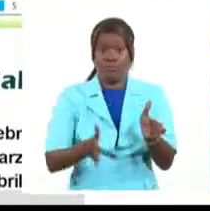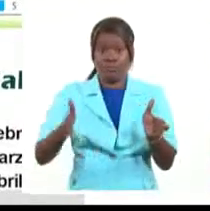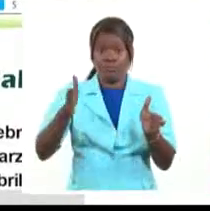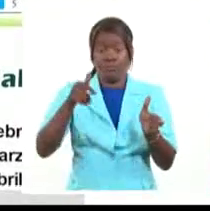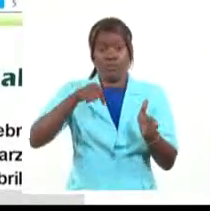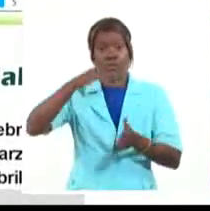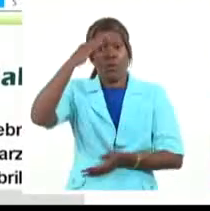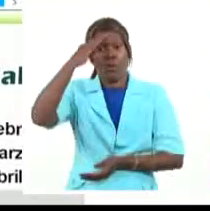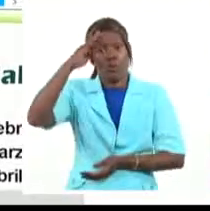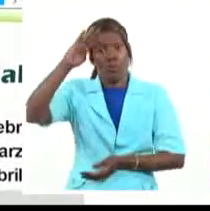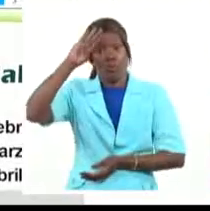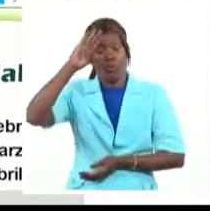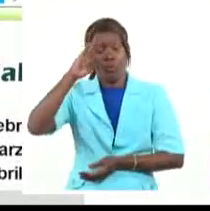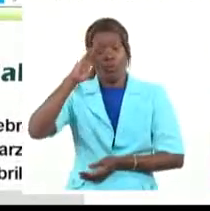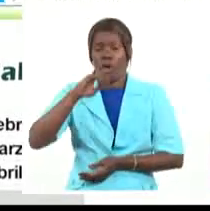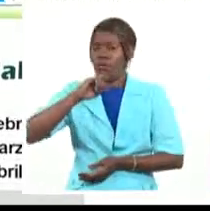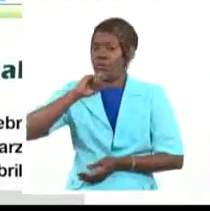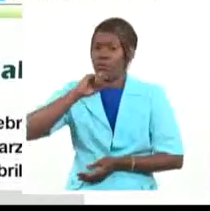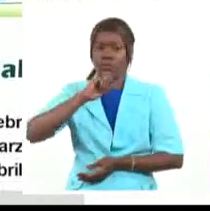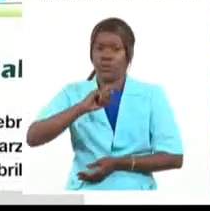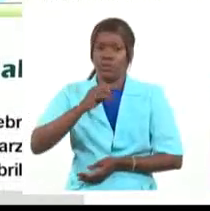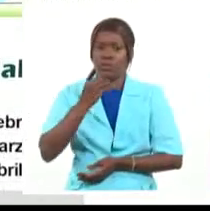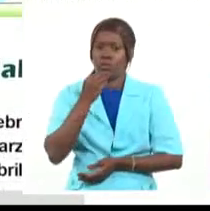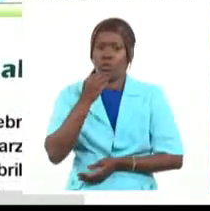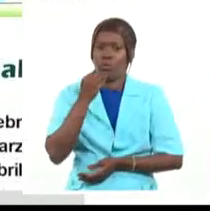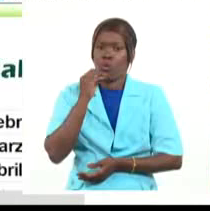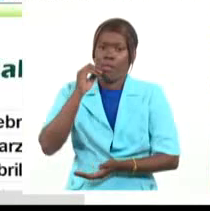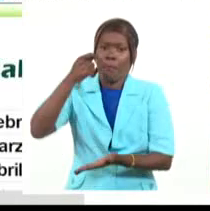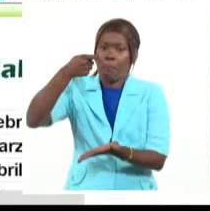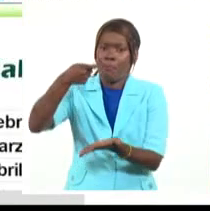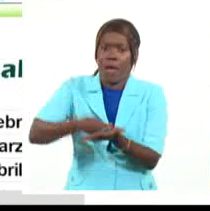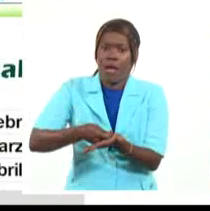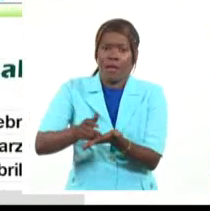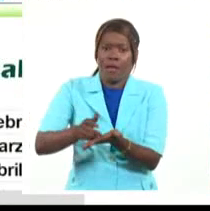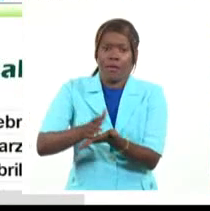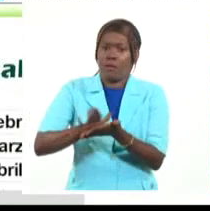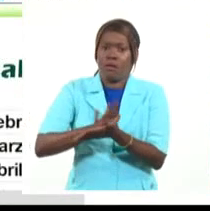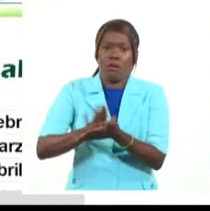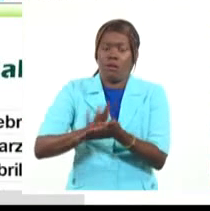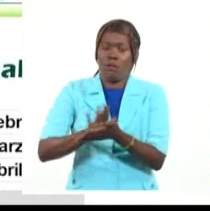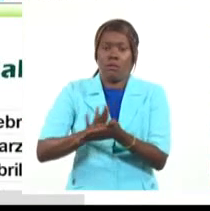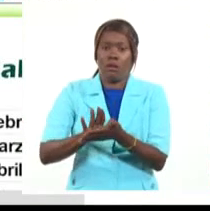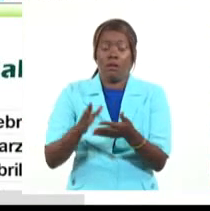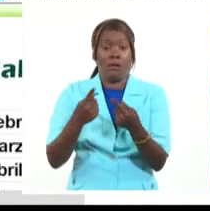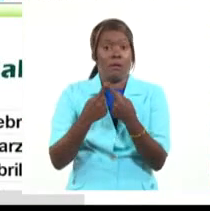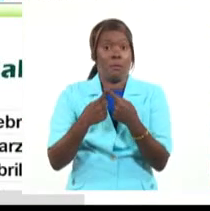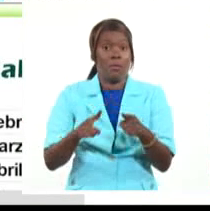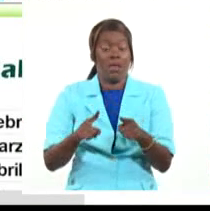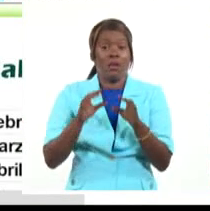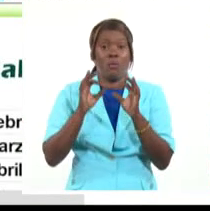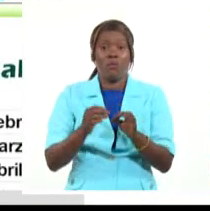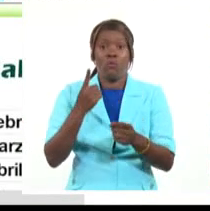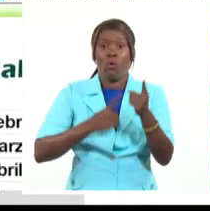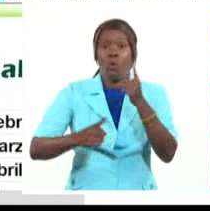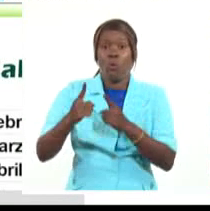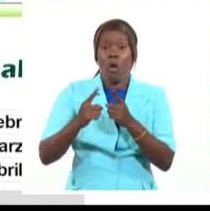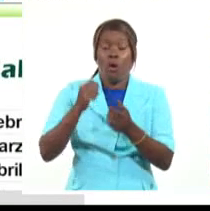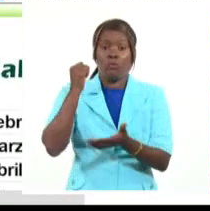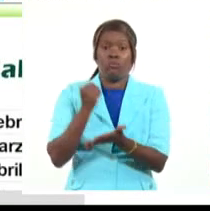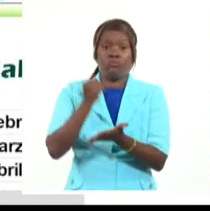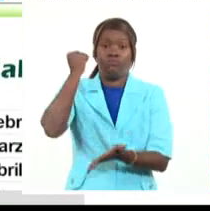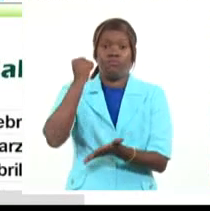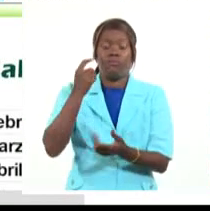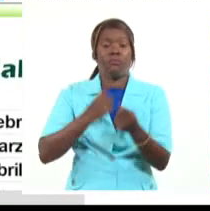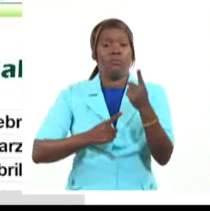tiene facultad para actuar en nombre del gobierno cubano, tampoco para aprobar sesión de deuda pública sin la autorización